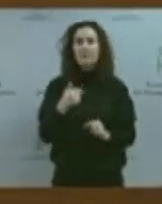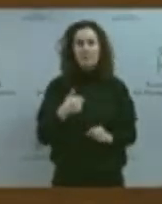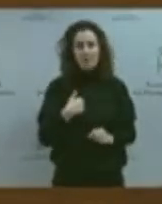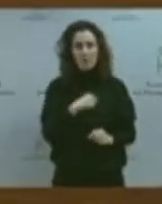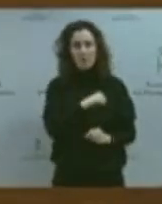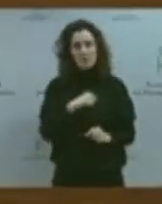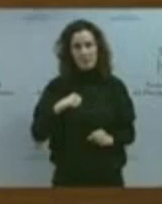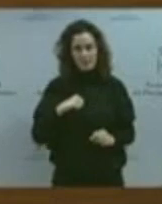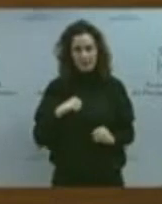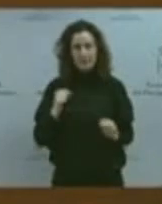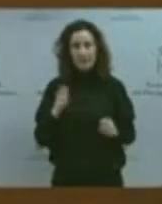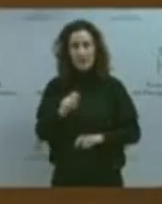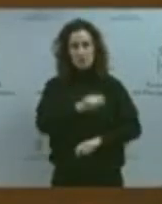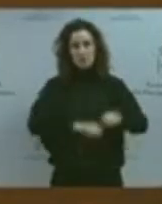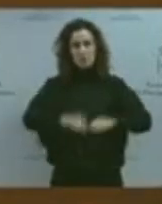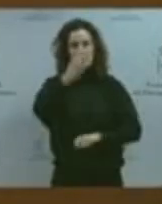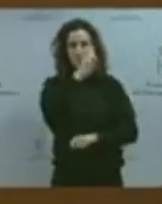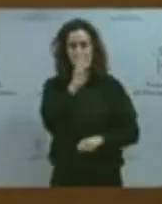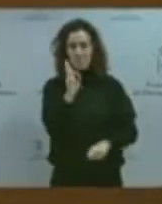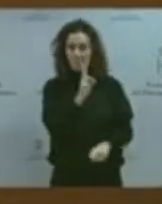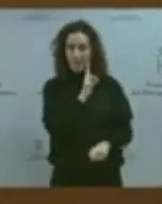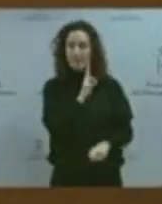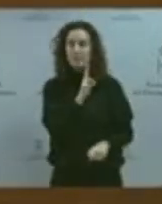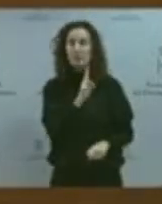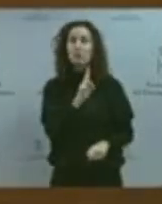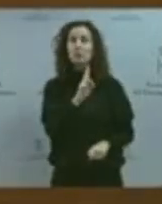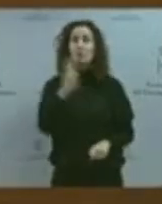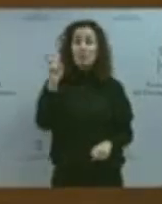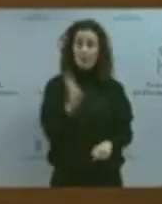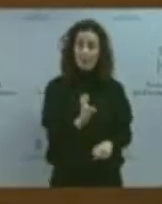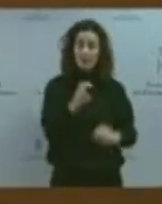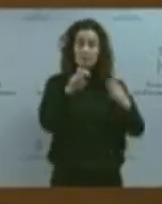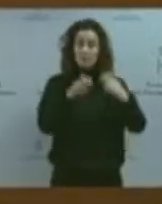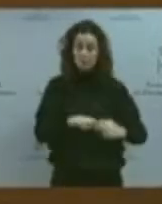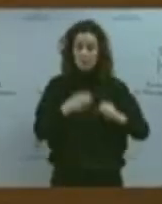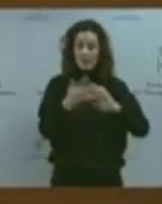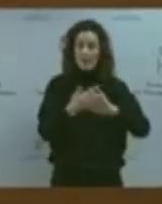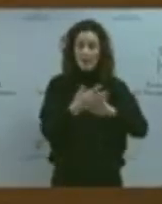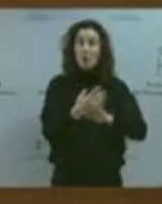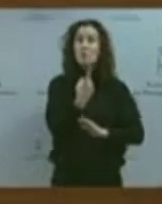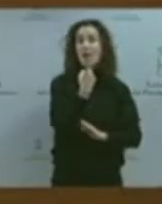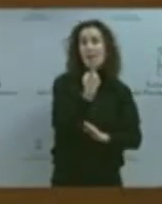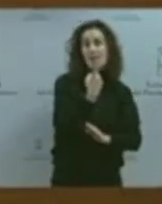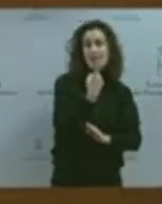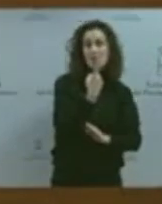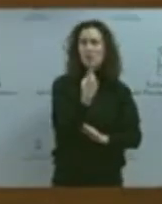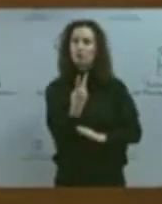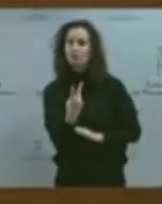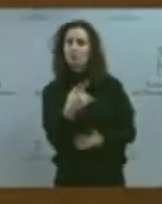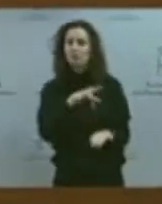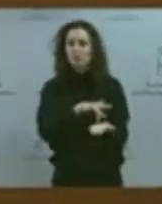y Madres que vinieron a visitarme, porque ya tuvimos al menos una reunión, 2 reuniones, una conmigo y la otra la visita que hice